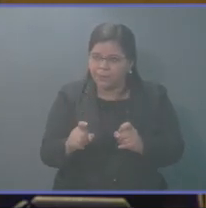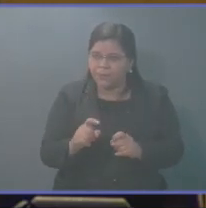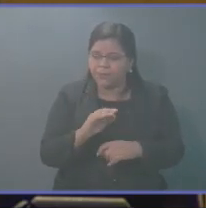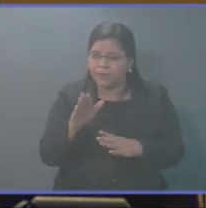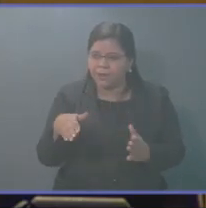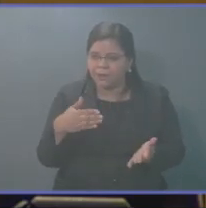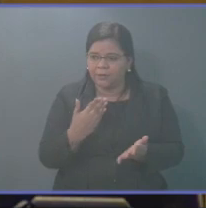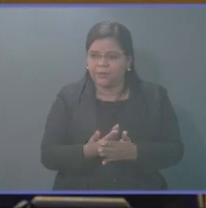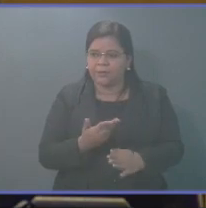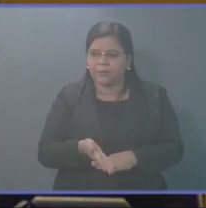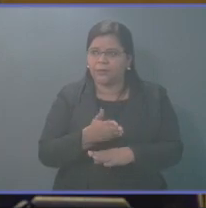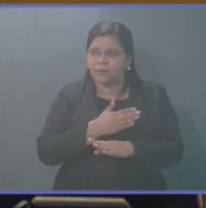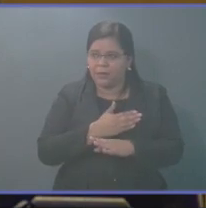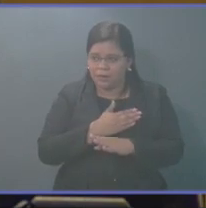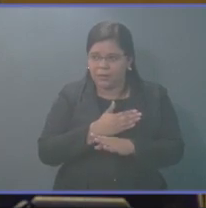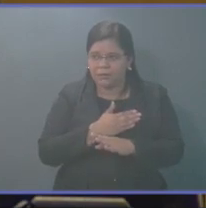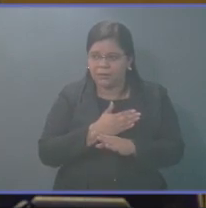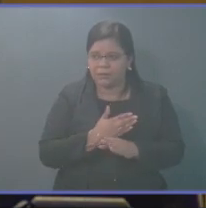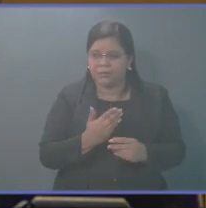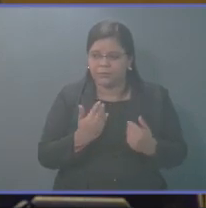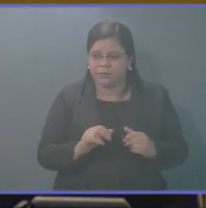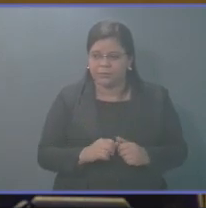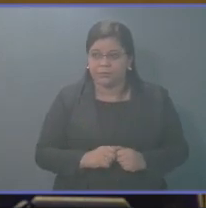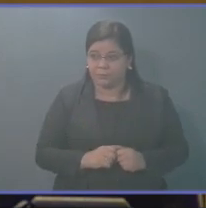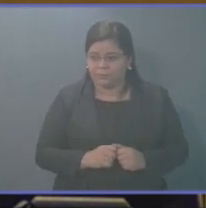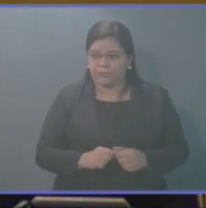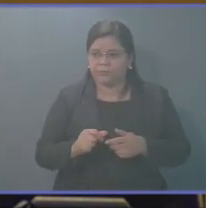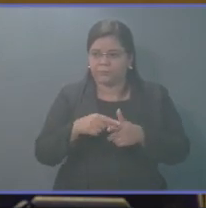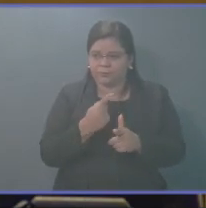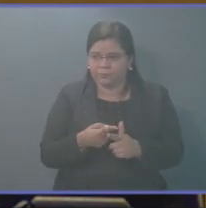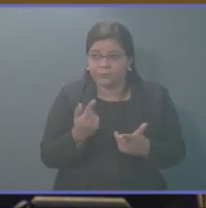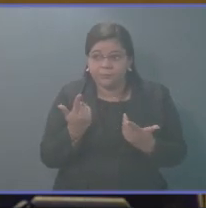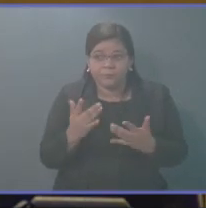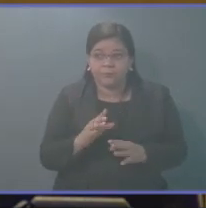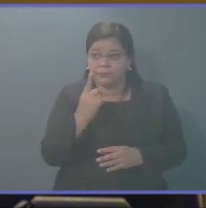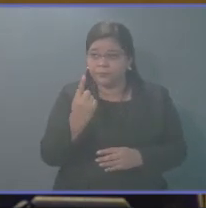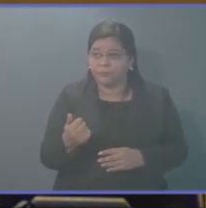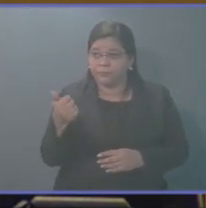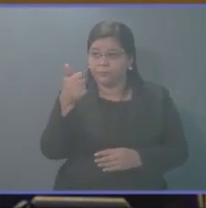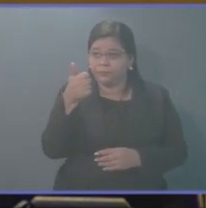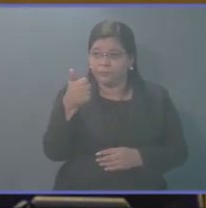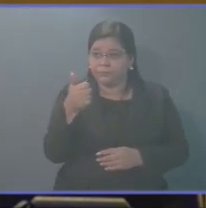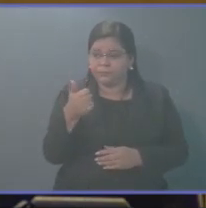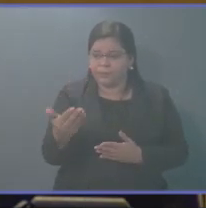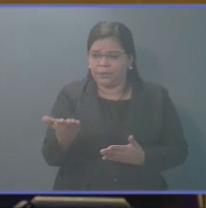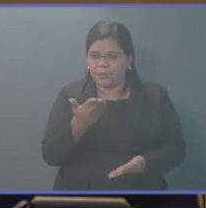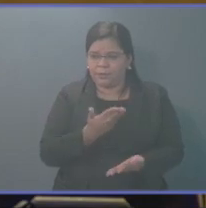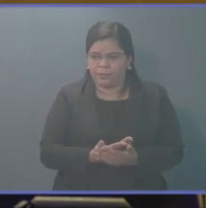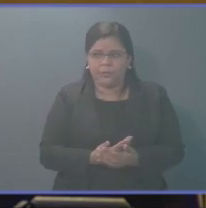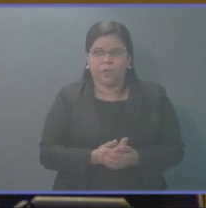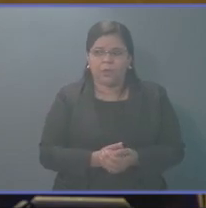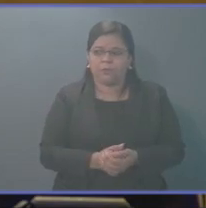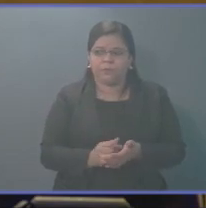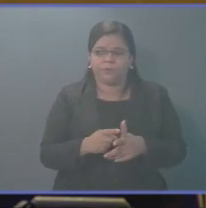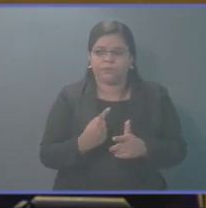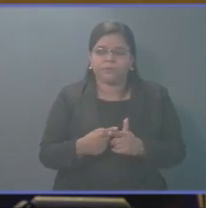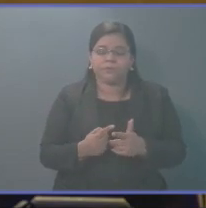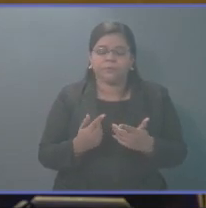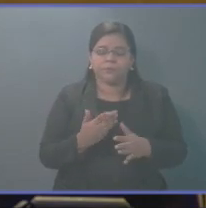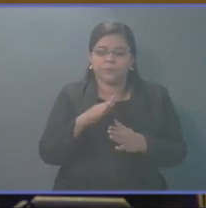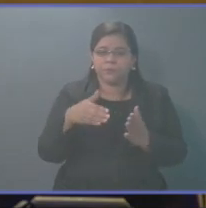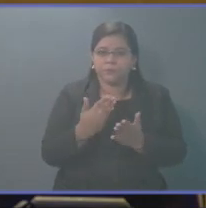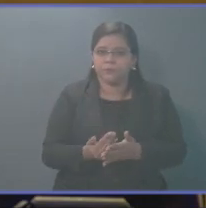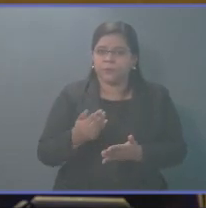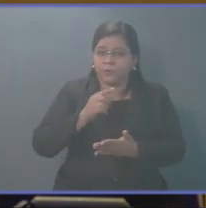cuales habrá que interpelarse al funcionario de que se trate. La moción pasará a la Comisión Política para